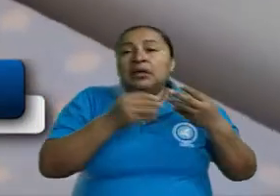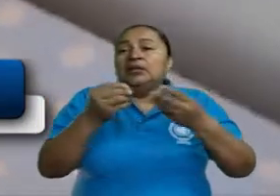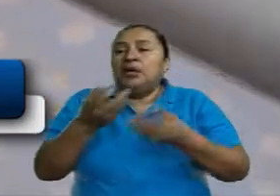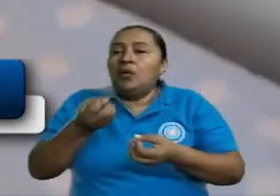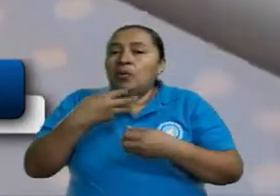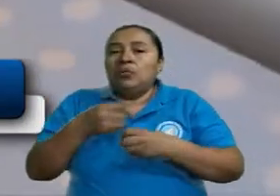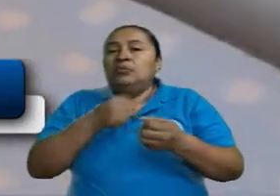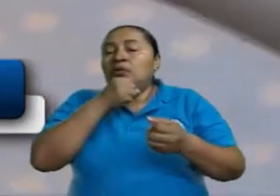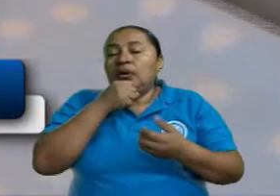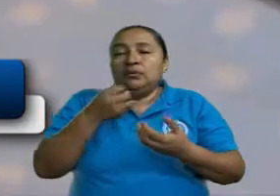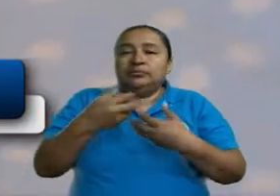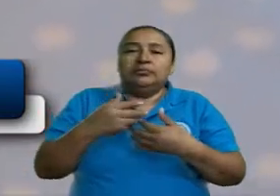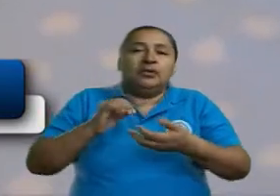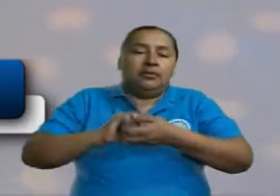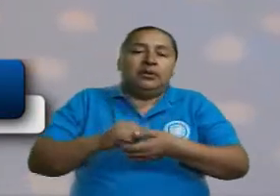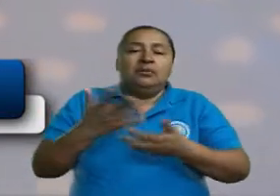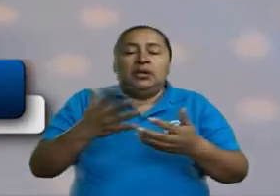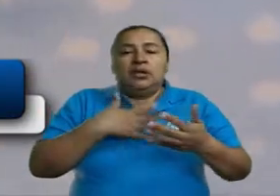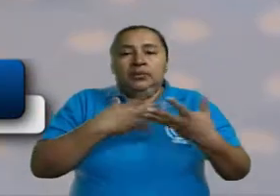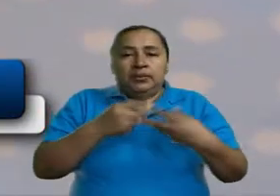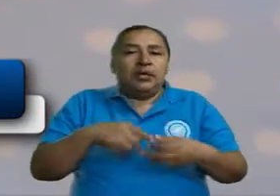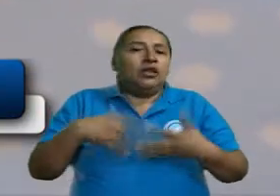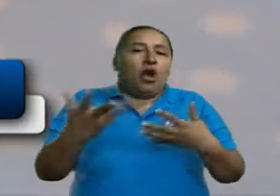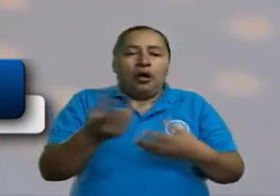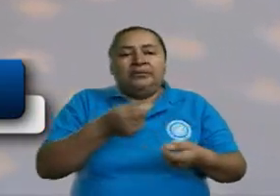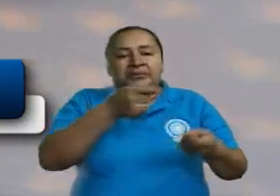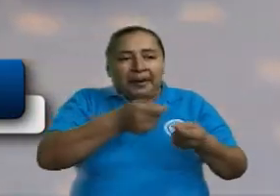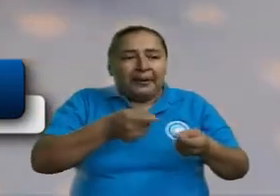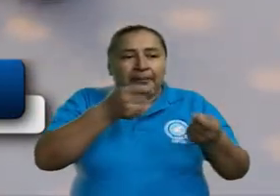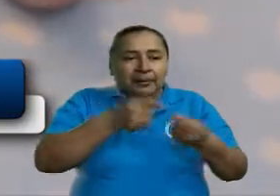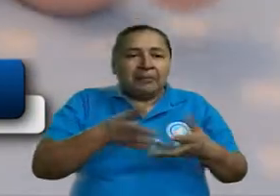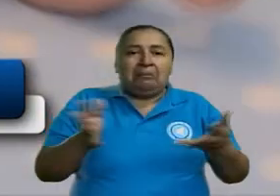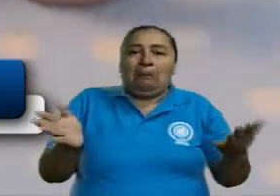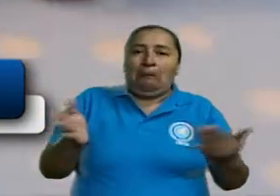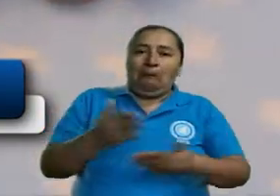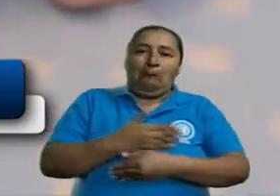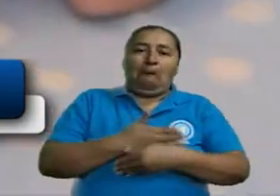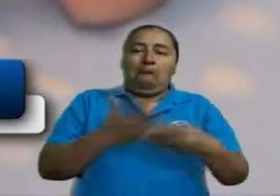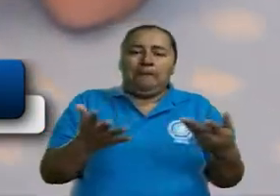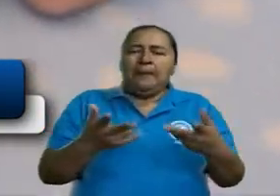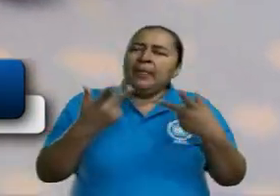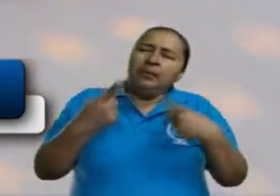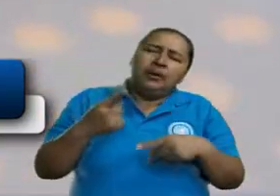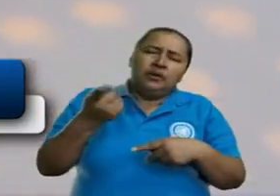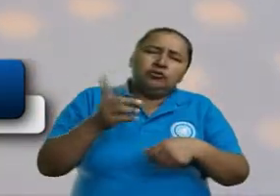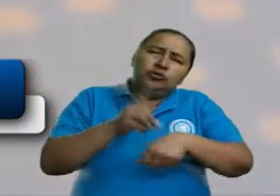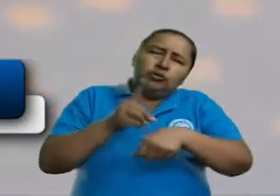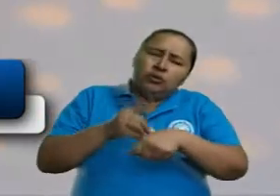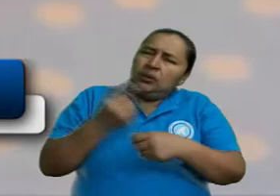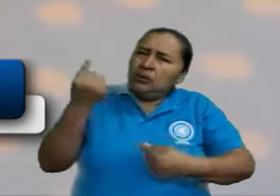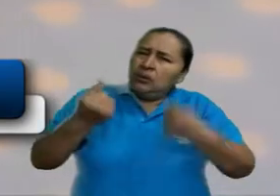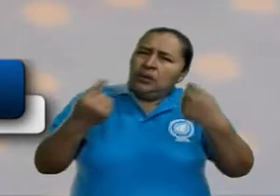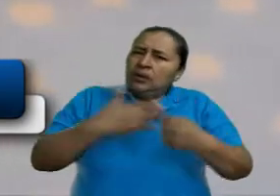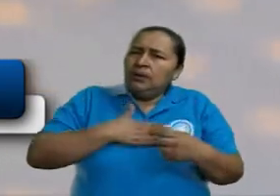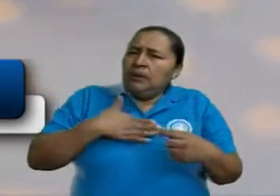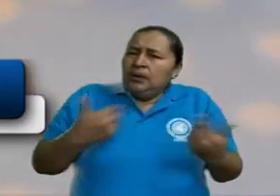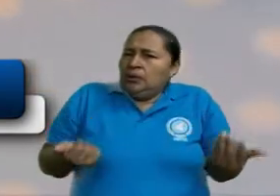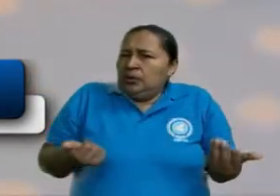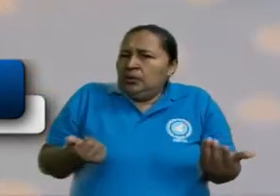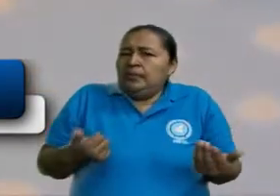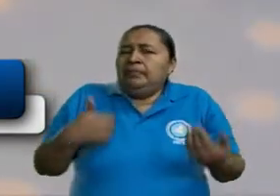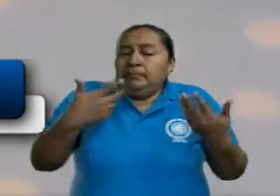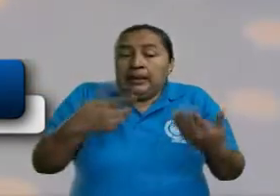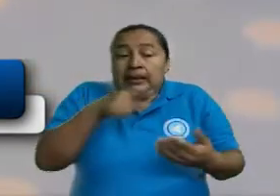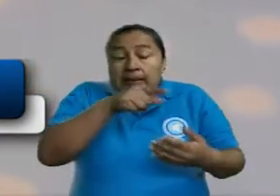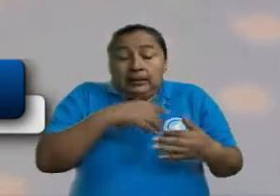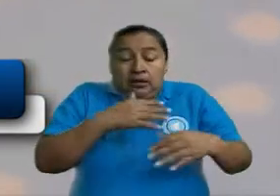que le recomiendan los amigos, para y le dan todo al niño. Pero, ¿qué es lo recomendable, doctora, científicamente, para